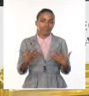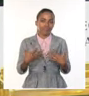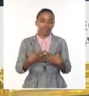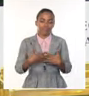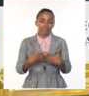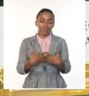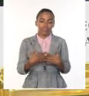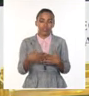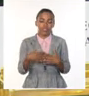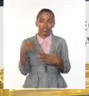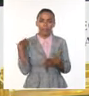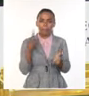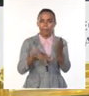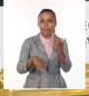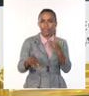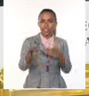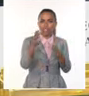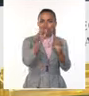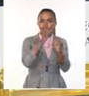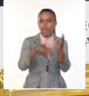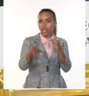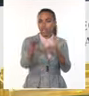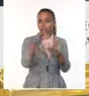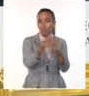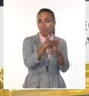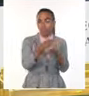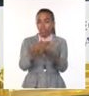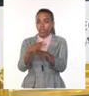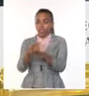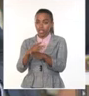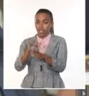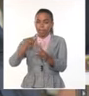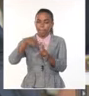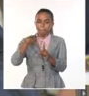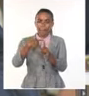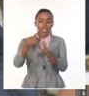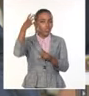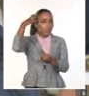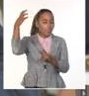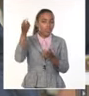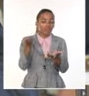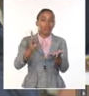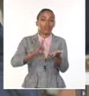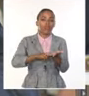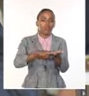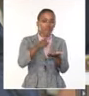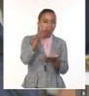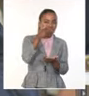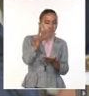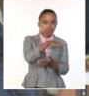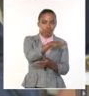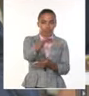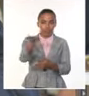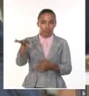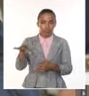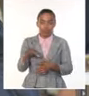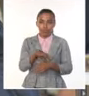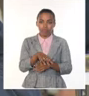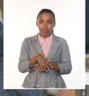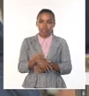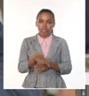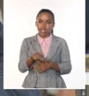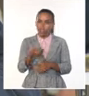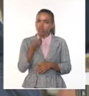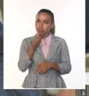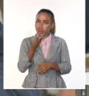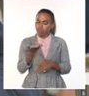ministerios y organismos sectoriales de la Comisión y los Estados miembros y observadores. No será difícil. El Plan